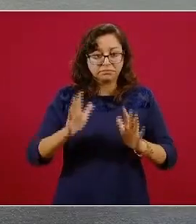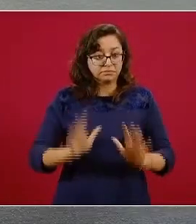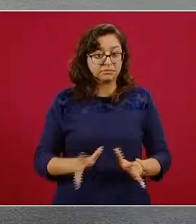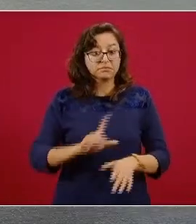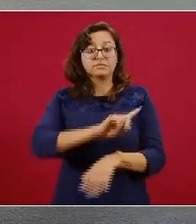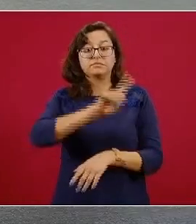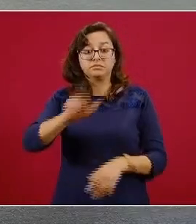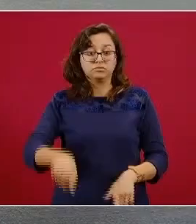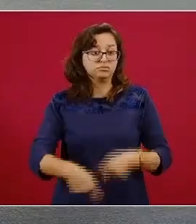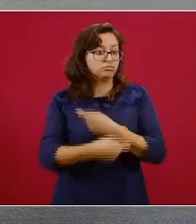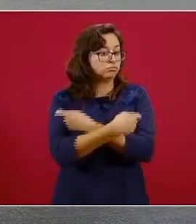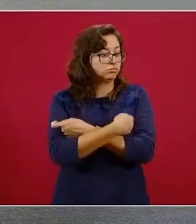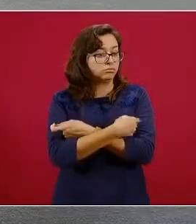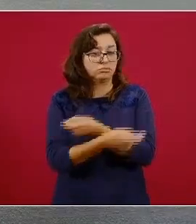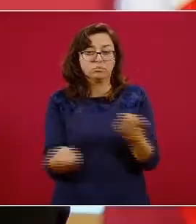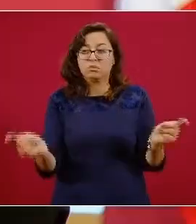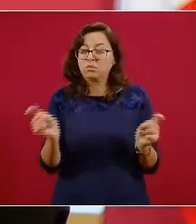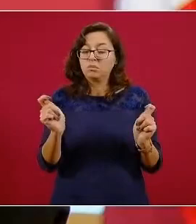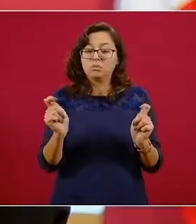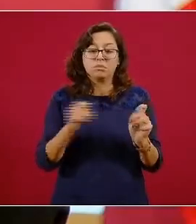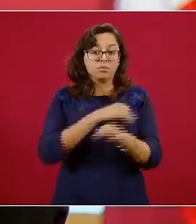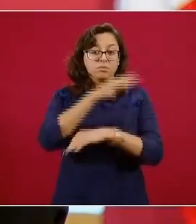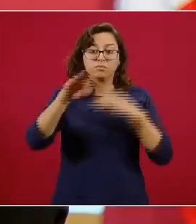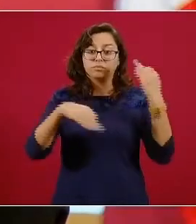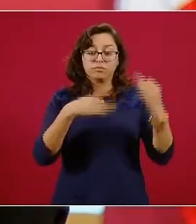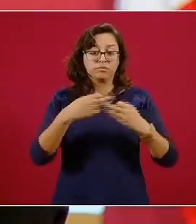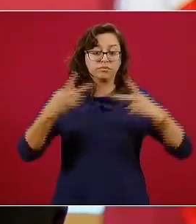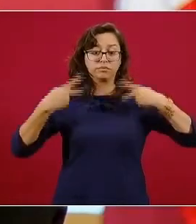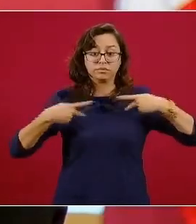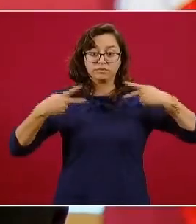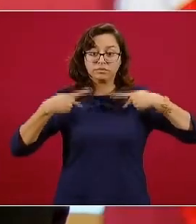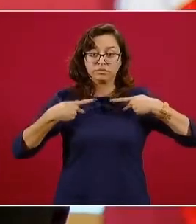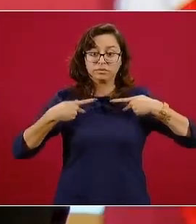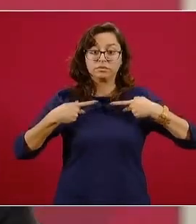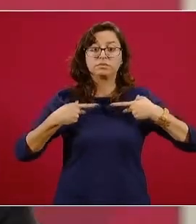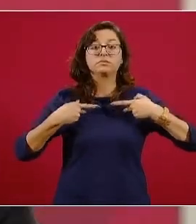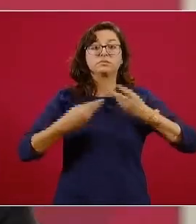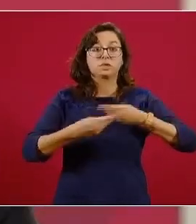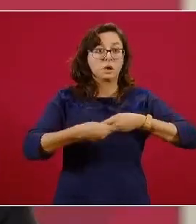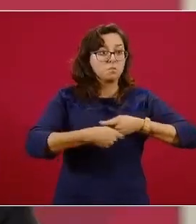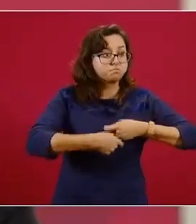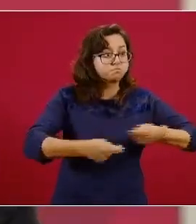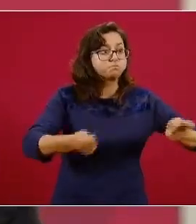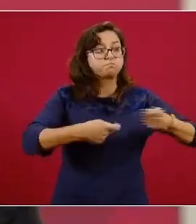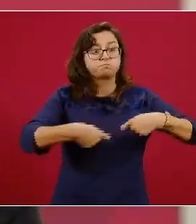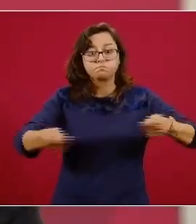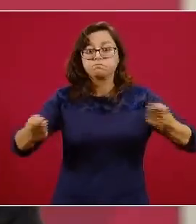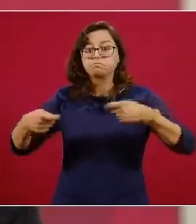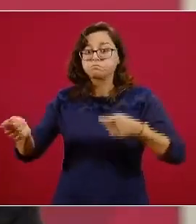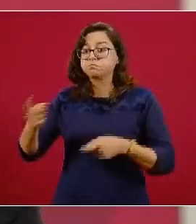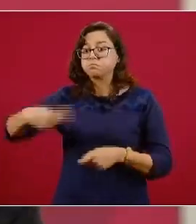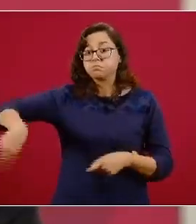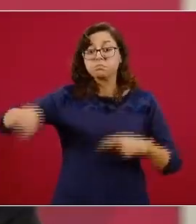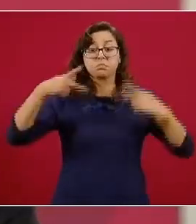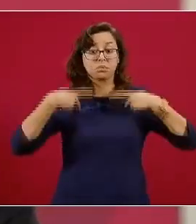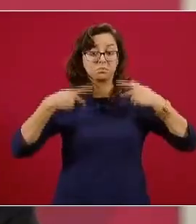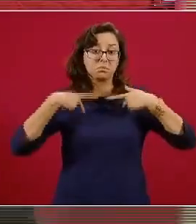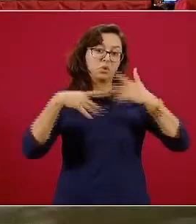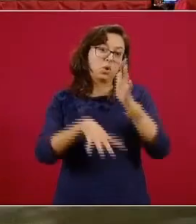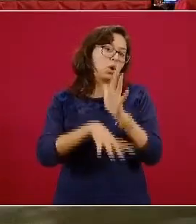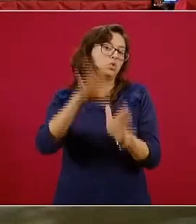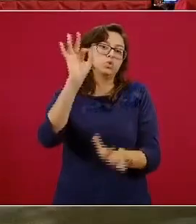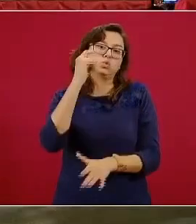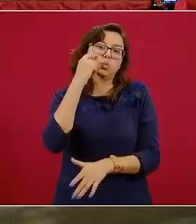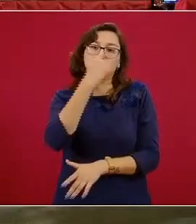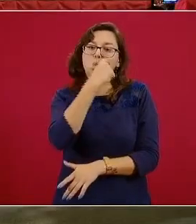distribuidos hasta el último punto de atención, en donde la población llega a los servicios, pueda realmente cada quien elegir el método que